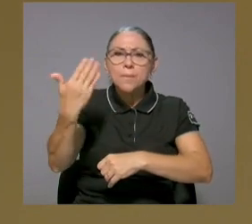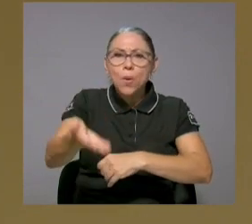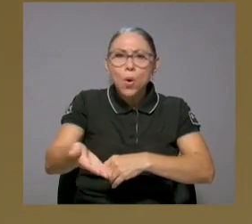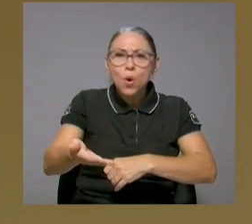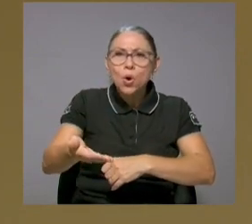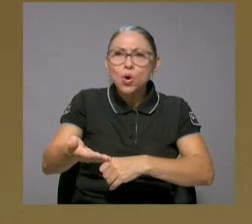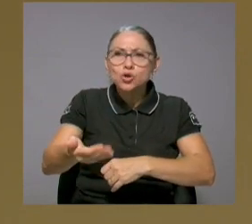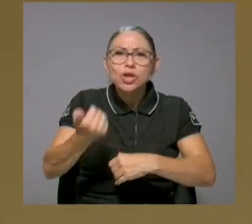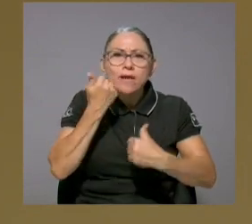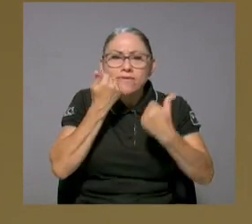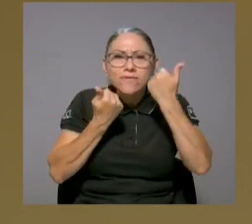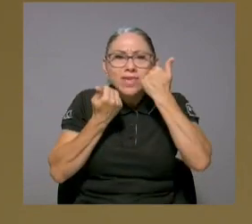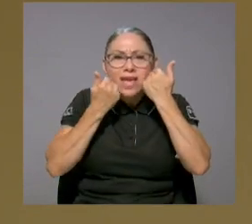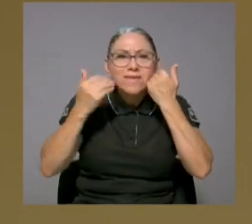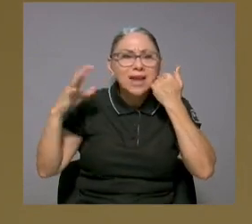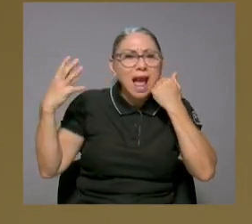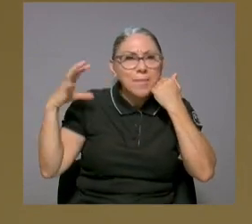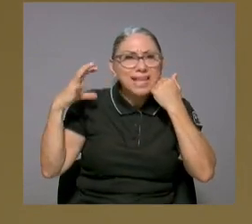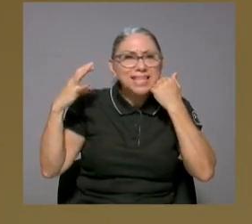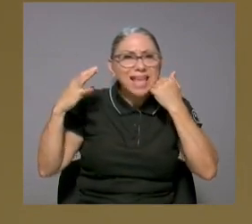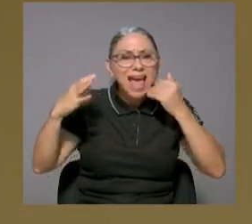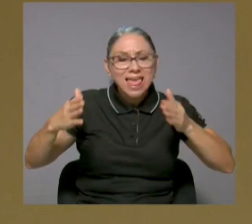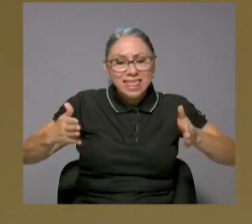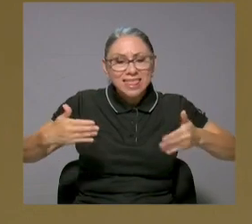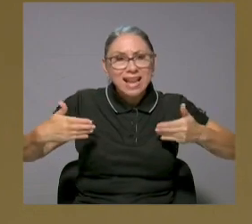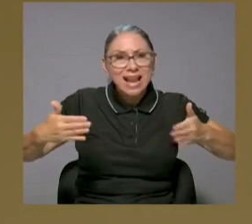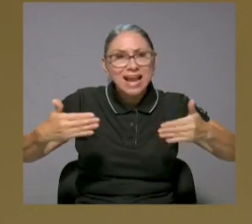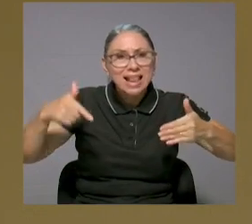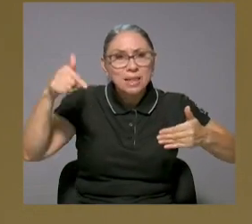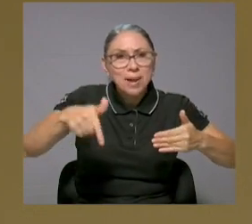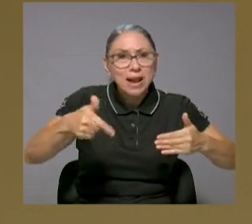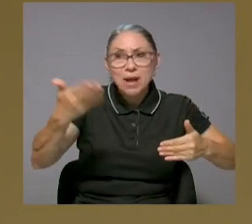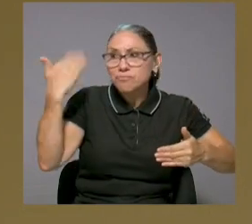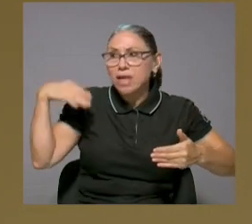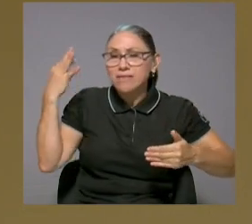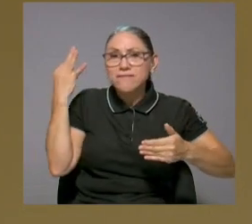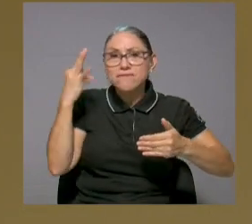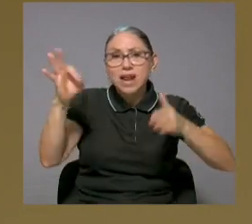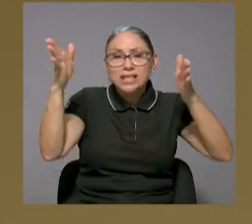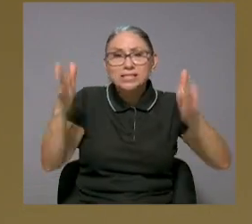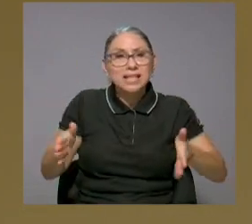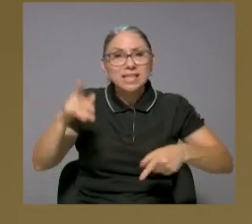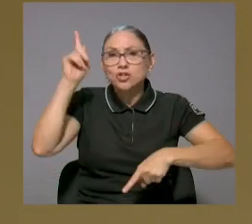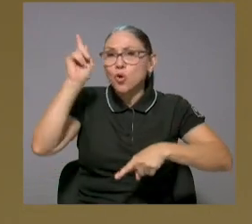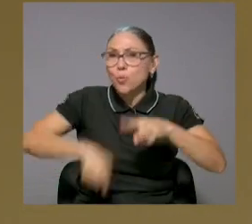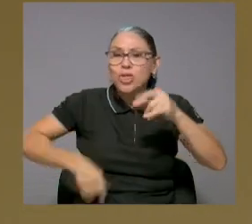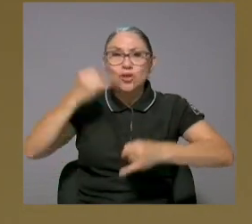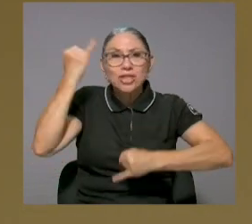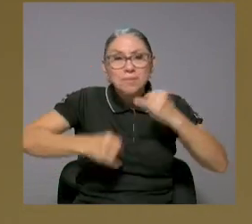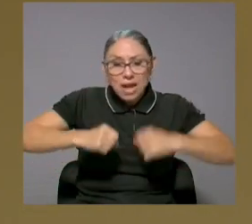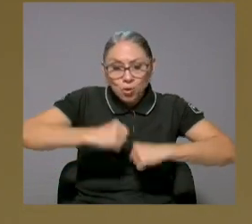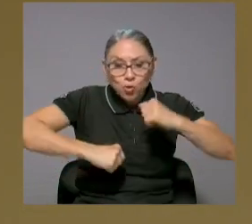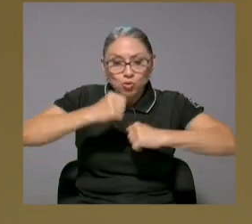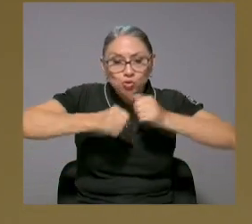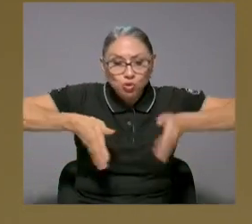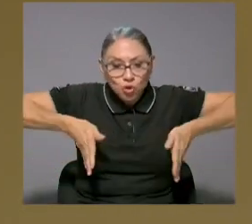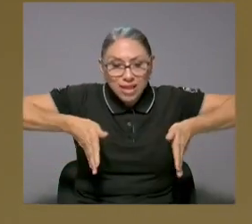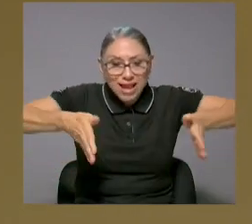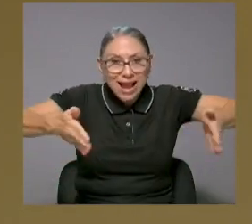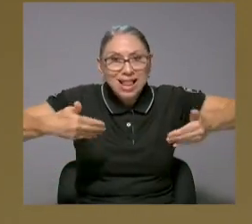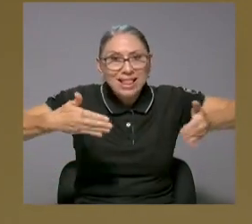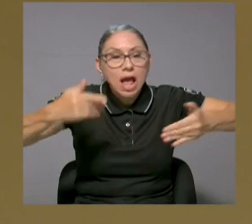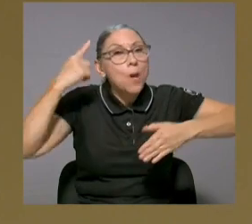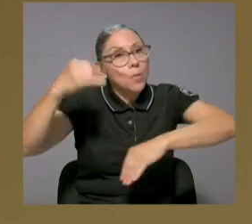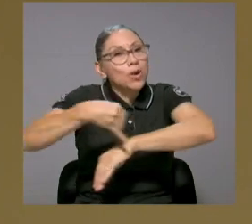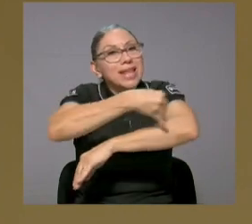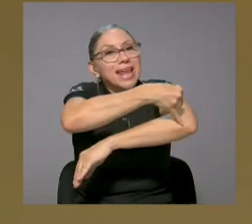la fiebre amarilla del Canal de Panamá. El Canal de Panamá, los franceses no lo pudieron terminar, tanto por razones de ingeniería como por razones